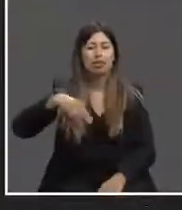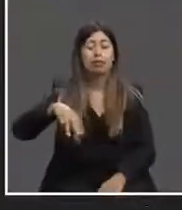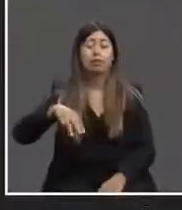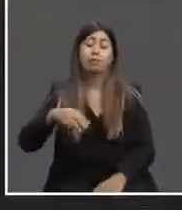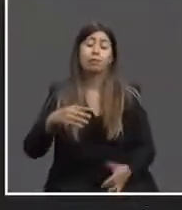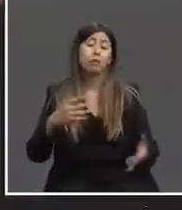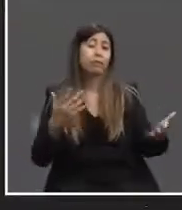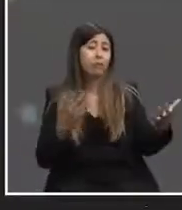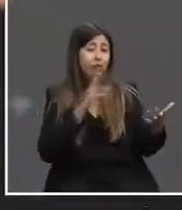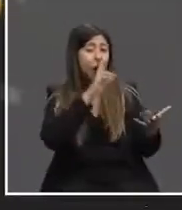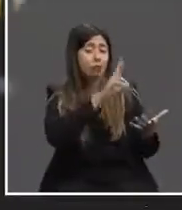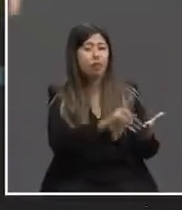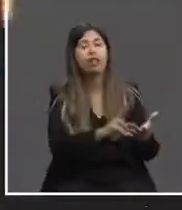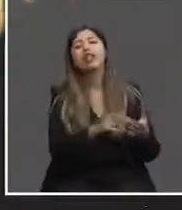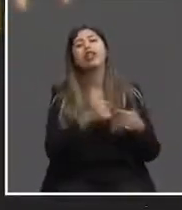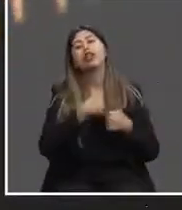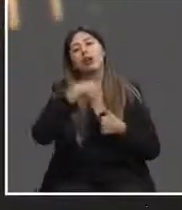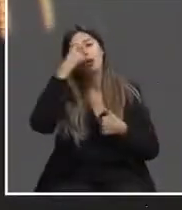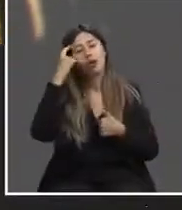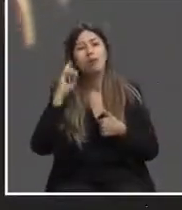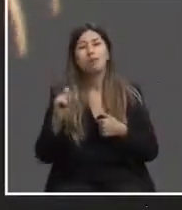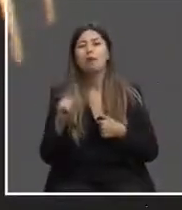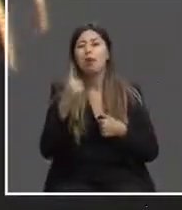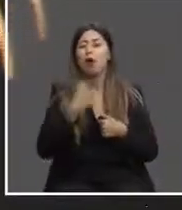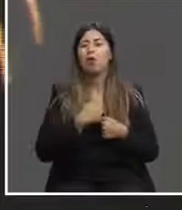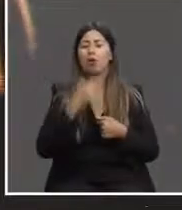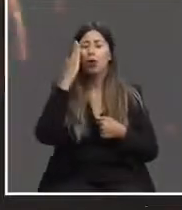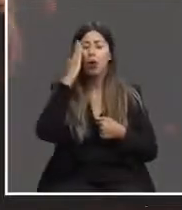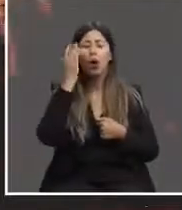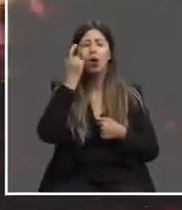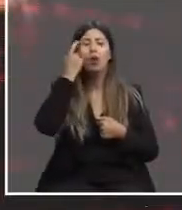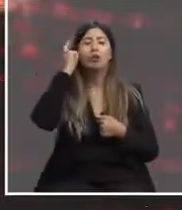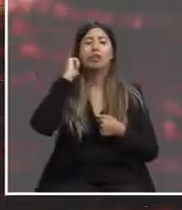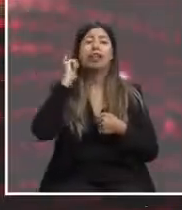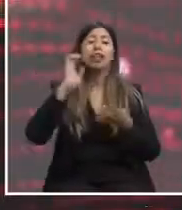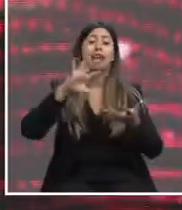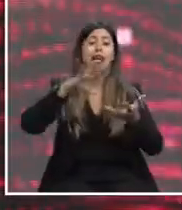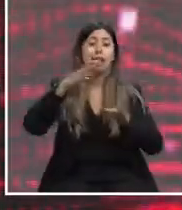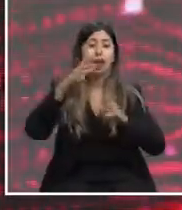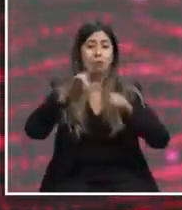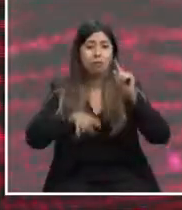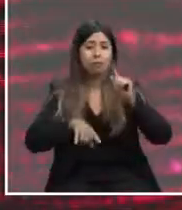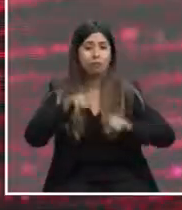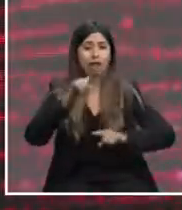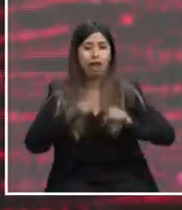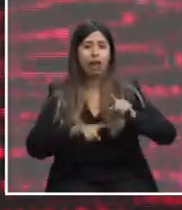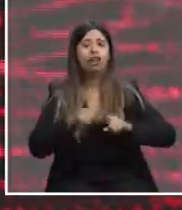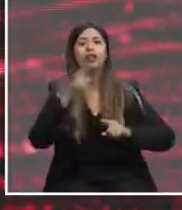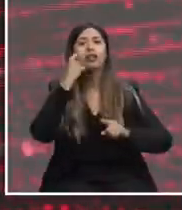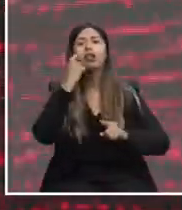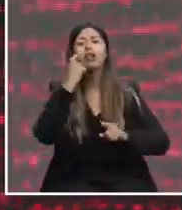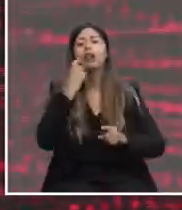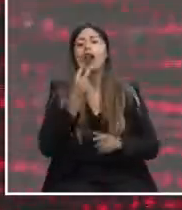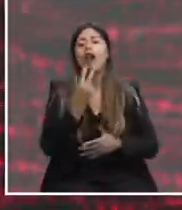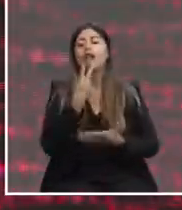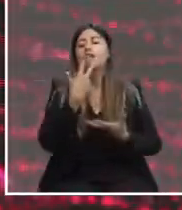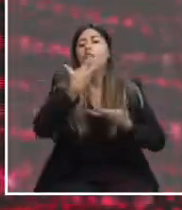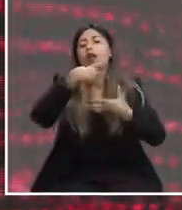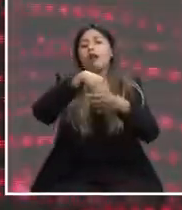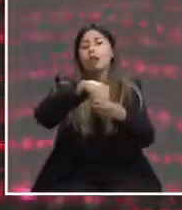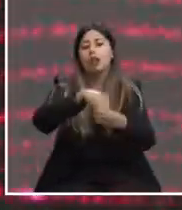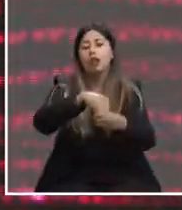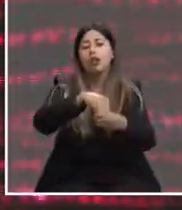creo que lo primero que uno debería tomar conciencia es que el planeta Tierra es nuestro hábitat común, es la Tierra